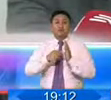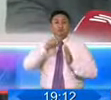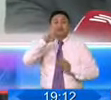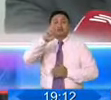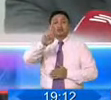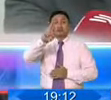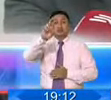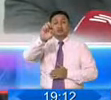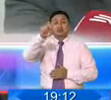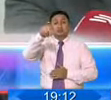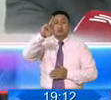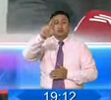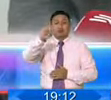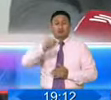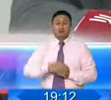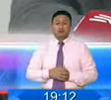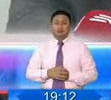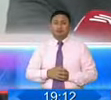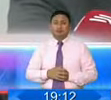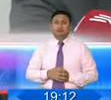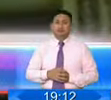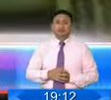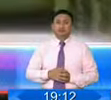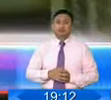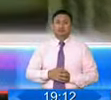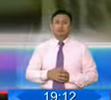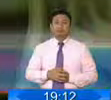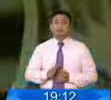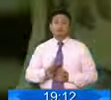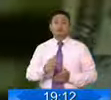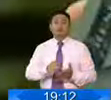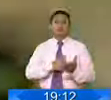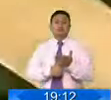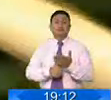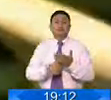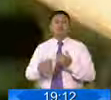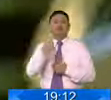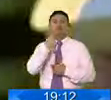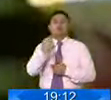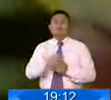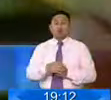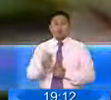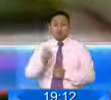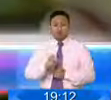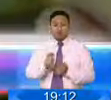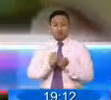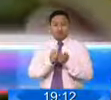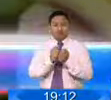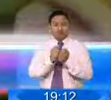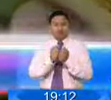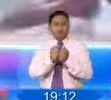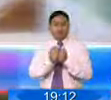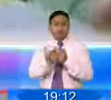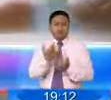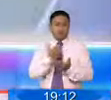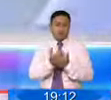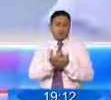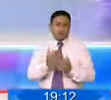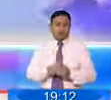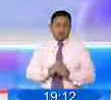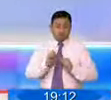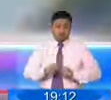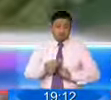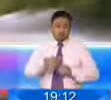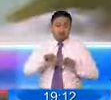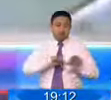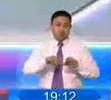impuesto mínimo al anticipo de impuesto a la renta. Eso va a suceder. El ministro habla de un necesario ajuste gradual de la economía. También se